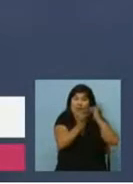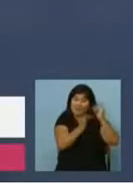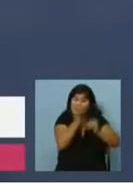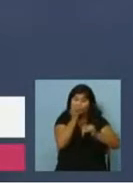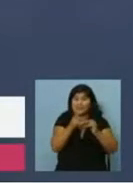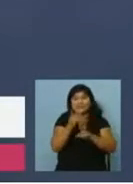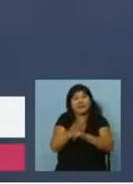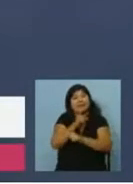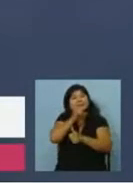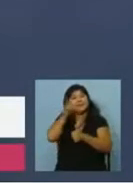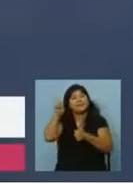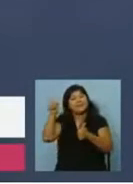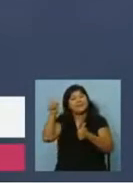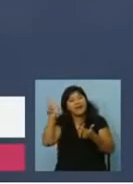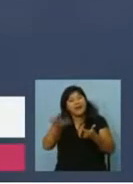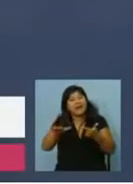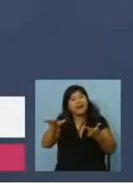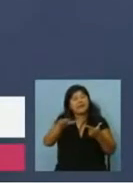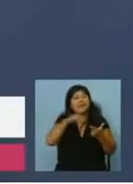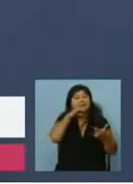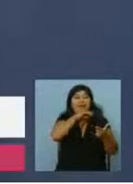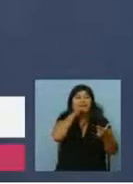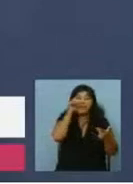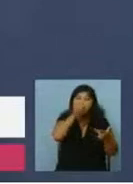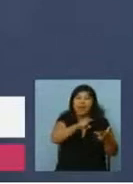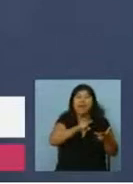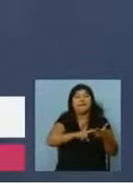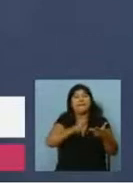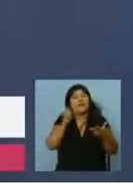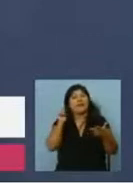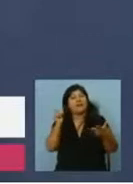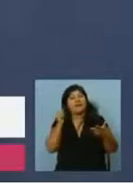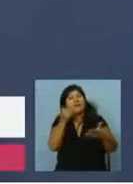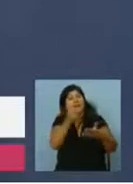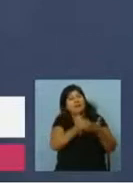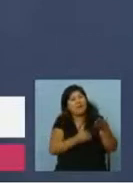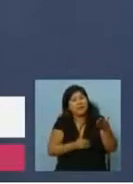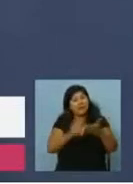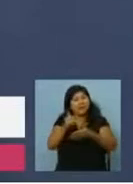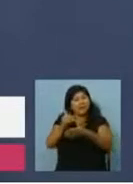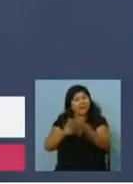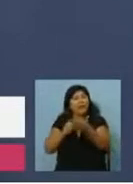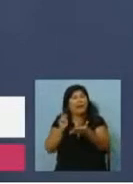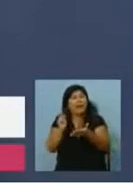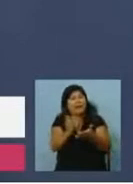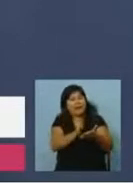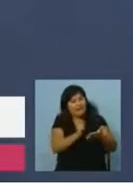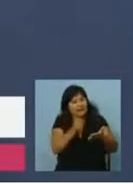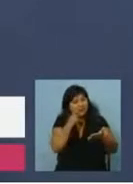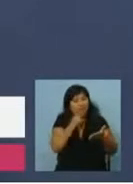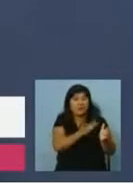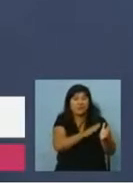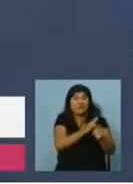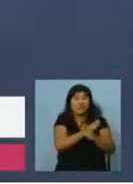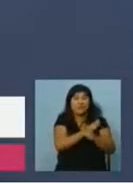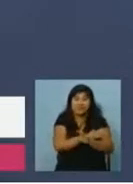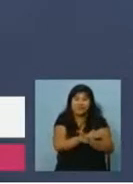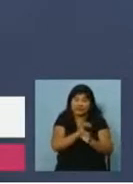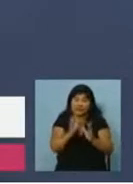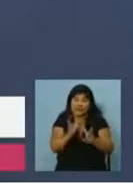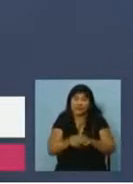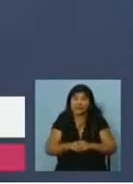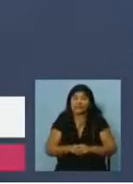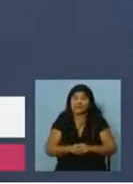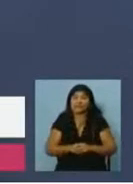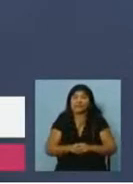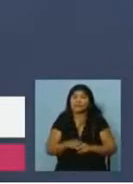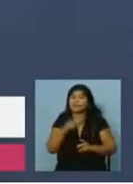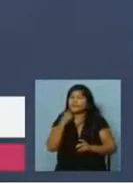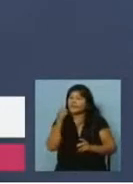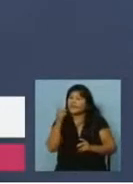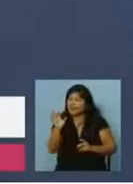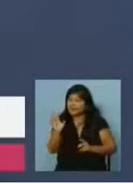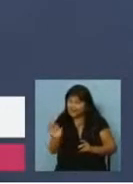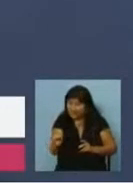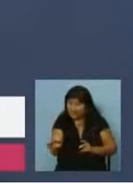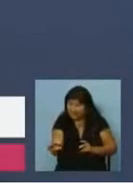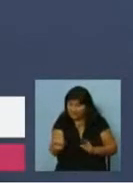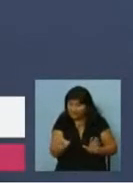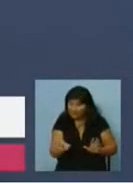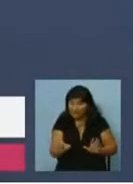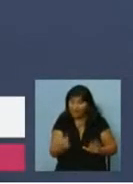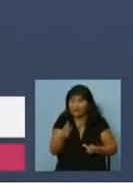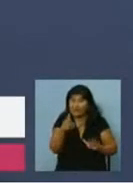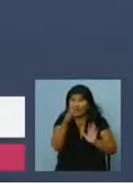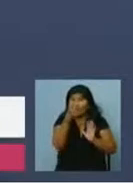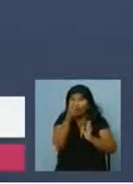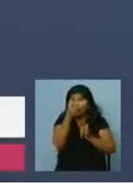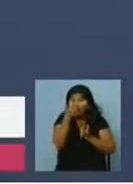de Libertador General San Martín, y de quiénes van a ser los candidatos. ¿Sabés, Jorge? Sí. Votar es un derecho, pero y